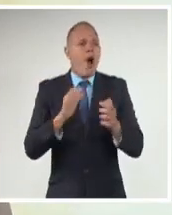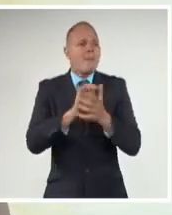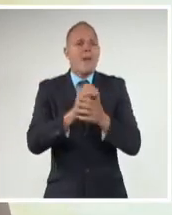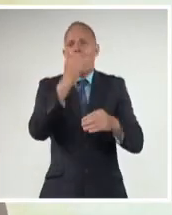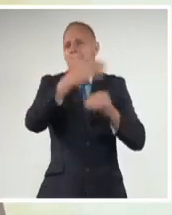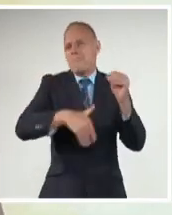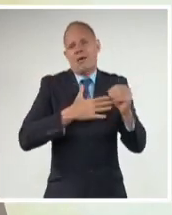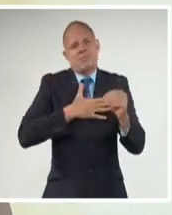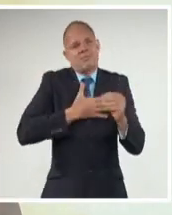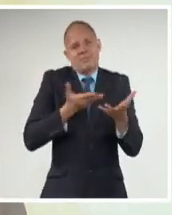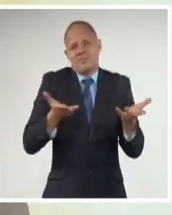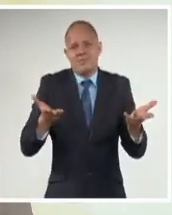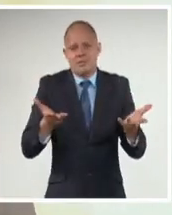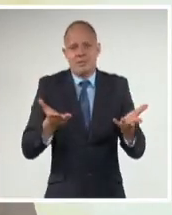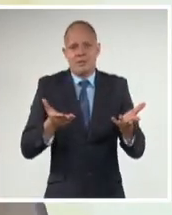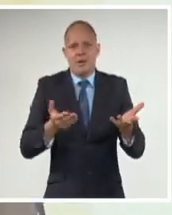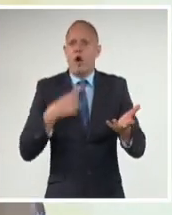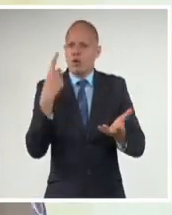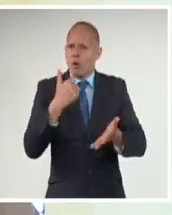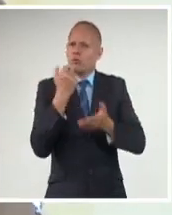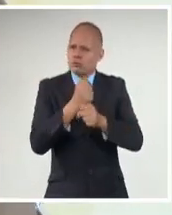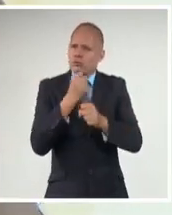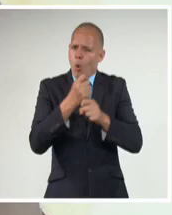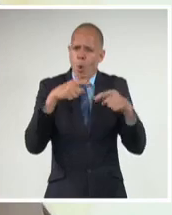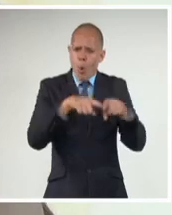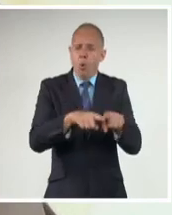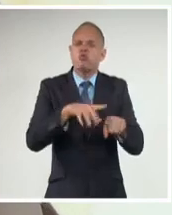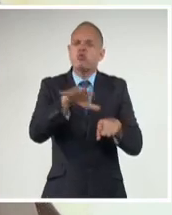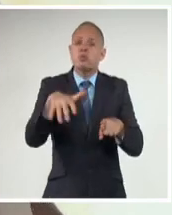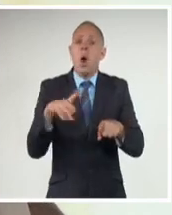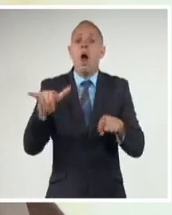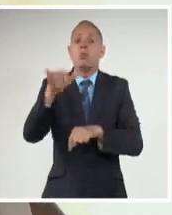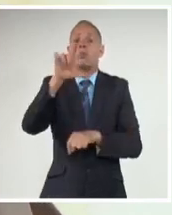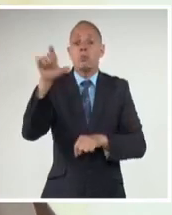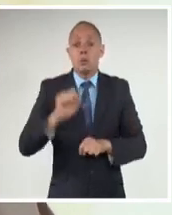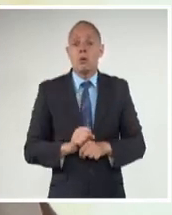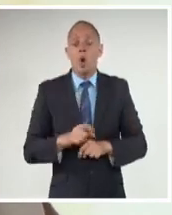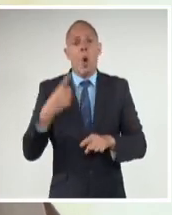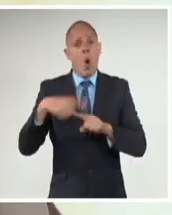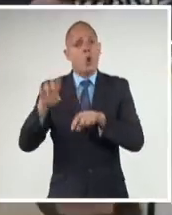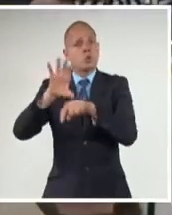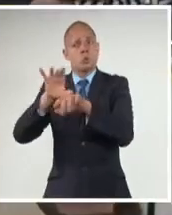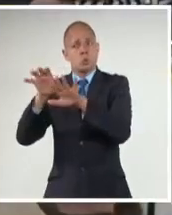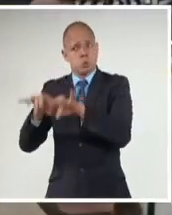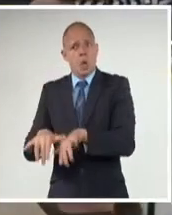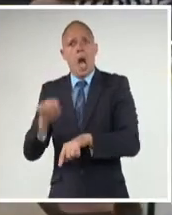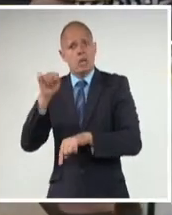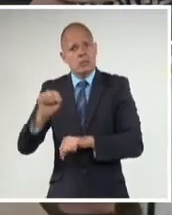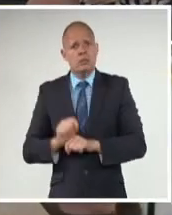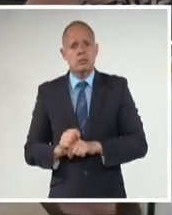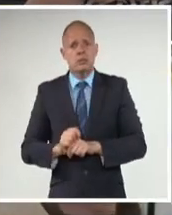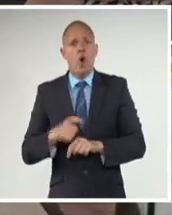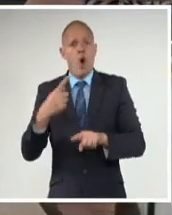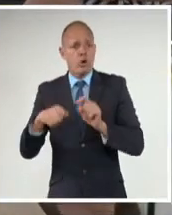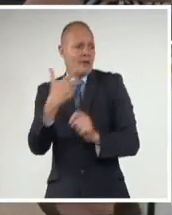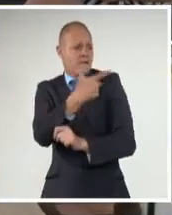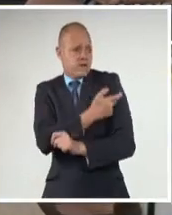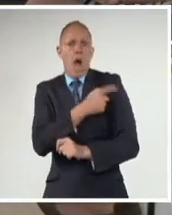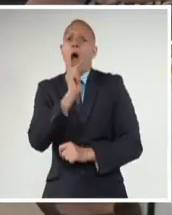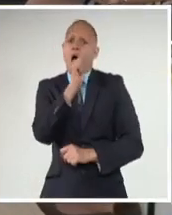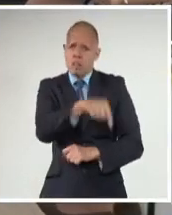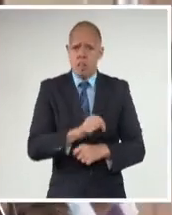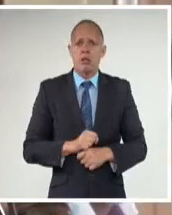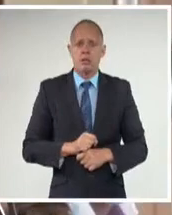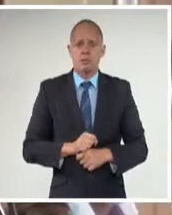Información y Salud, que hemos trabajado en el aeropuerto, en las bases de datos, en los puestos de mando de vacunación. Otro de los temas en los que